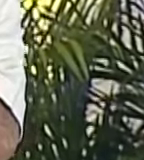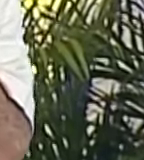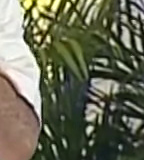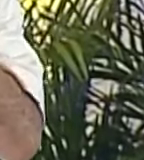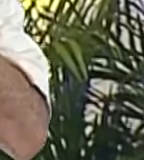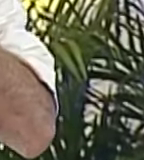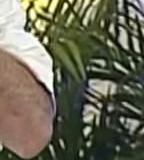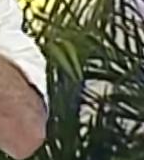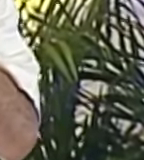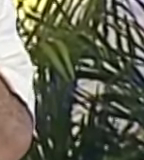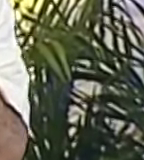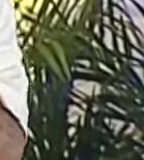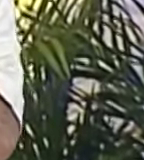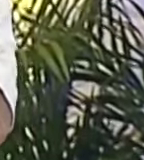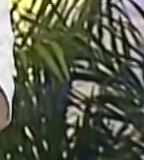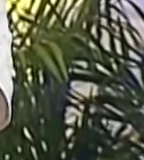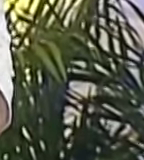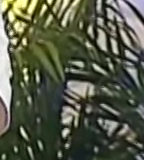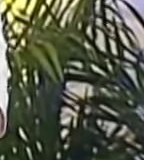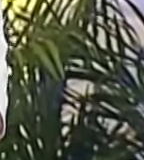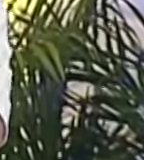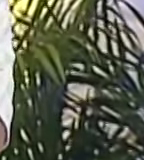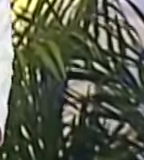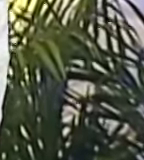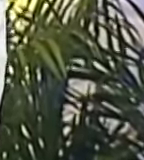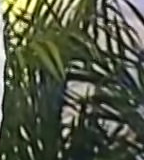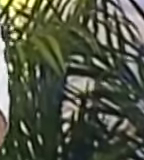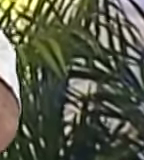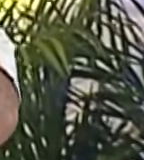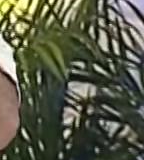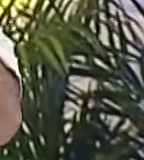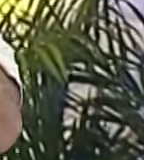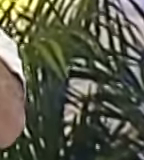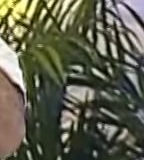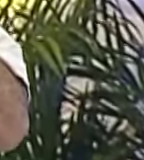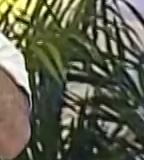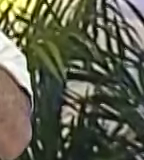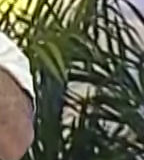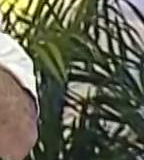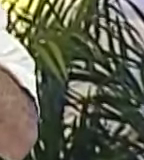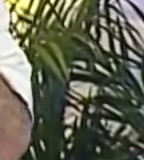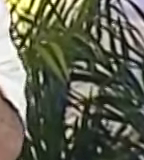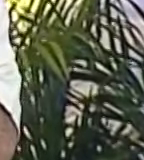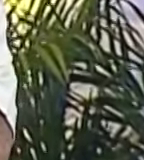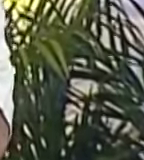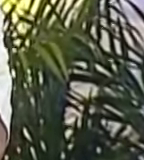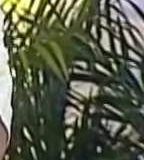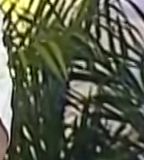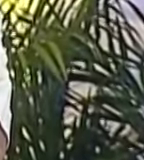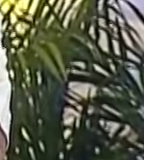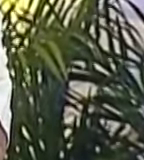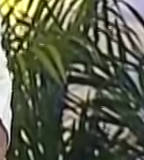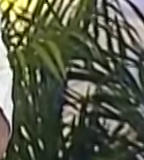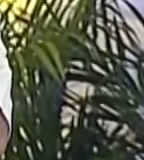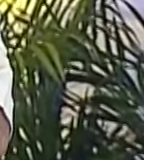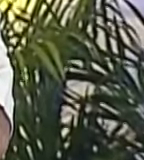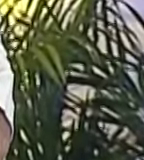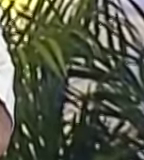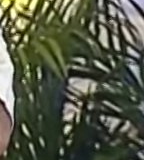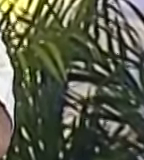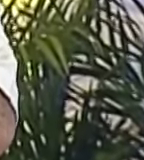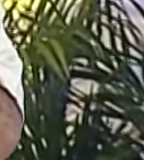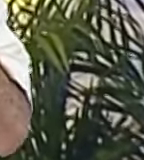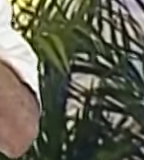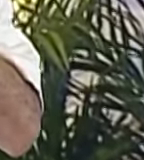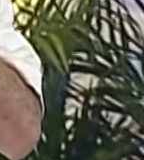en todo el país y se reconozca en la Fuerza Armada las virtudes de Rafael Urdaneta. Por eso instruimos